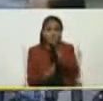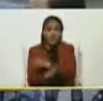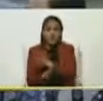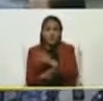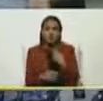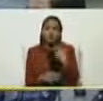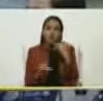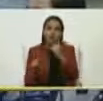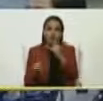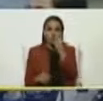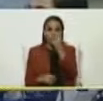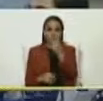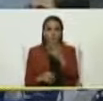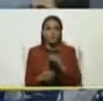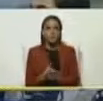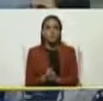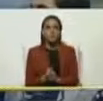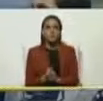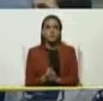otro Verde.